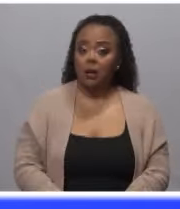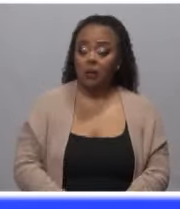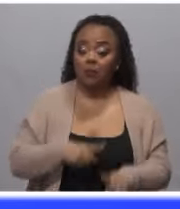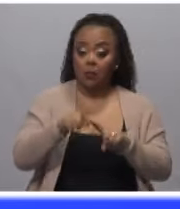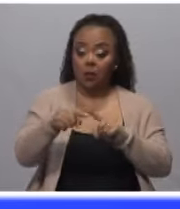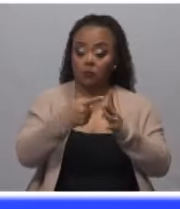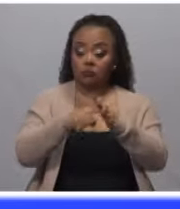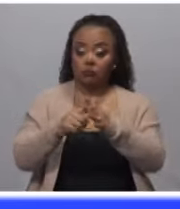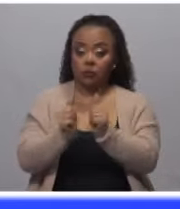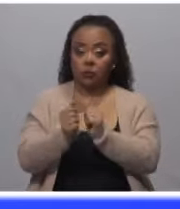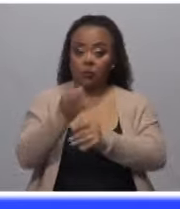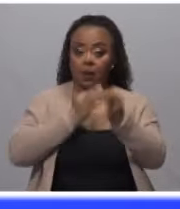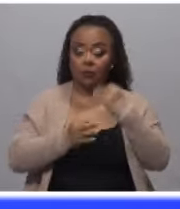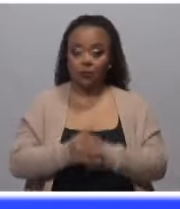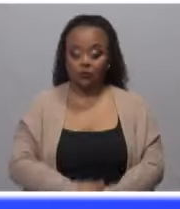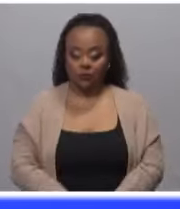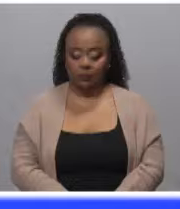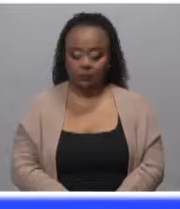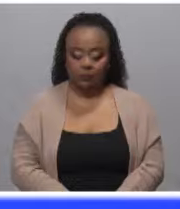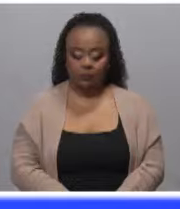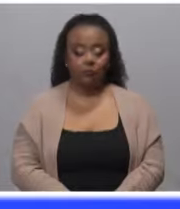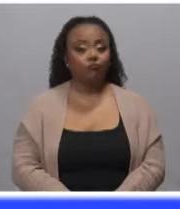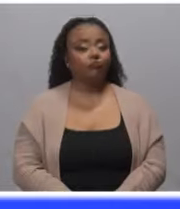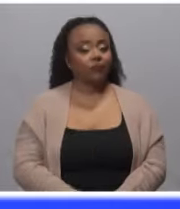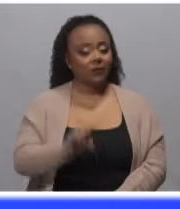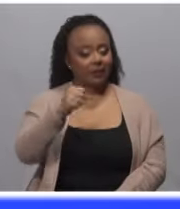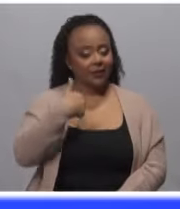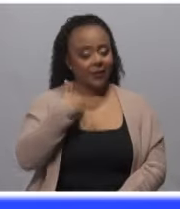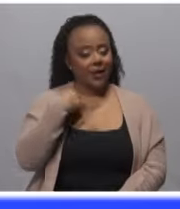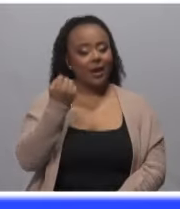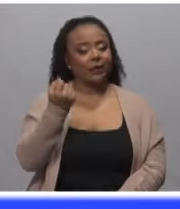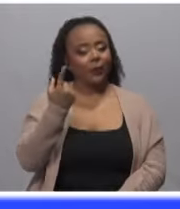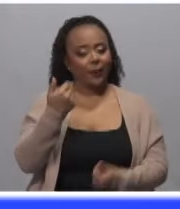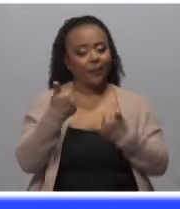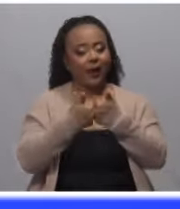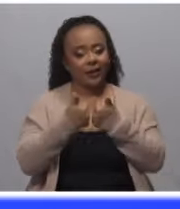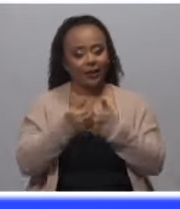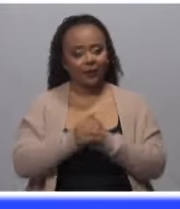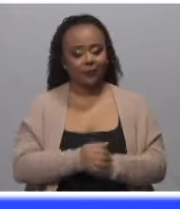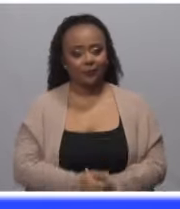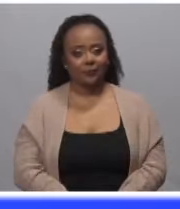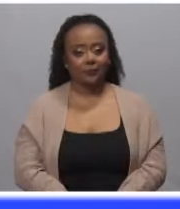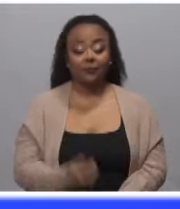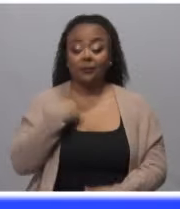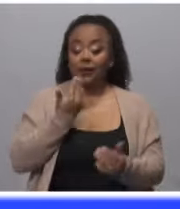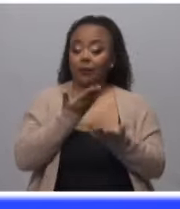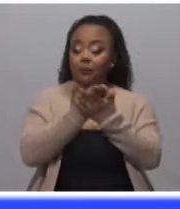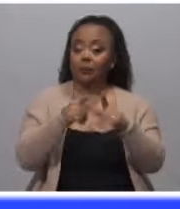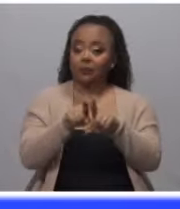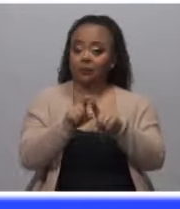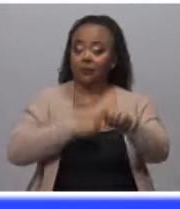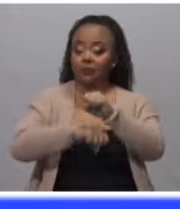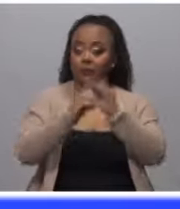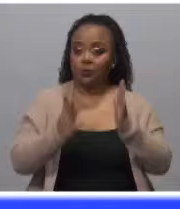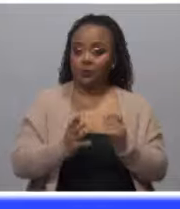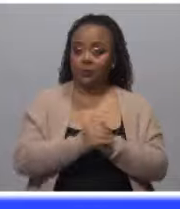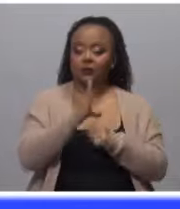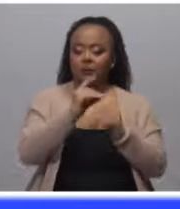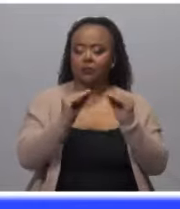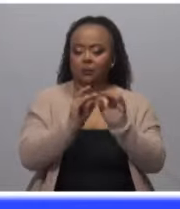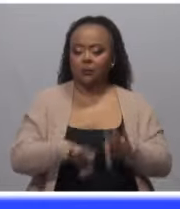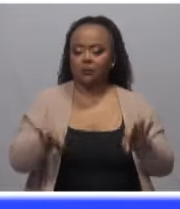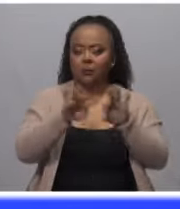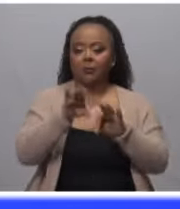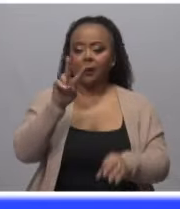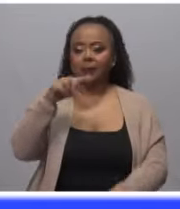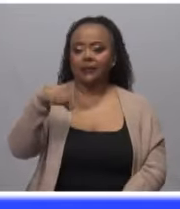recompone con los cambios es decir si tiene lectura de partido porque si no no hubiera hecho esas variantes hay aporte también de de los futbolistas y sobre todo Vladimir